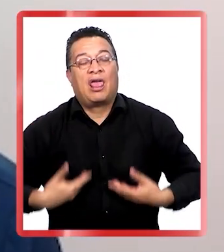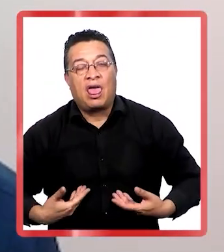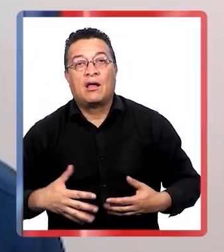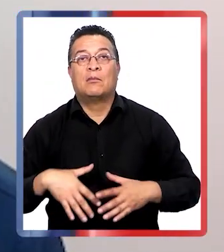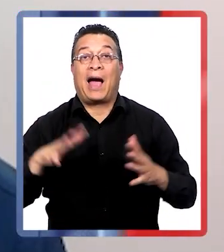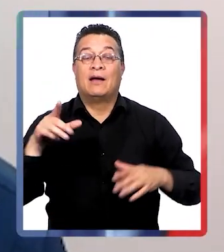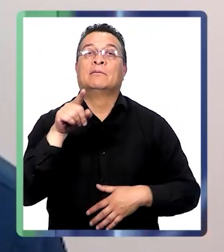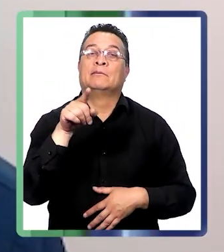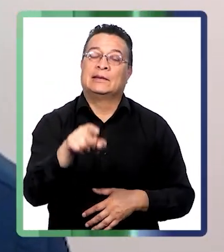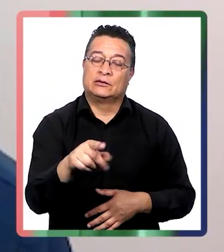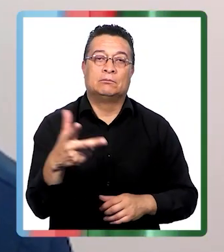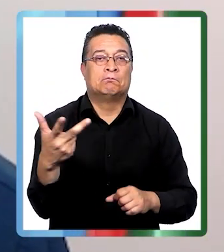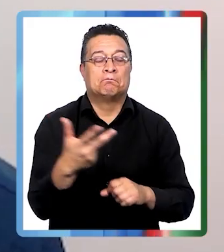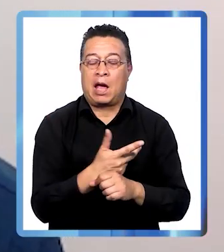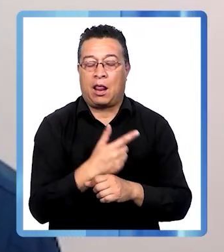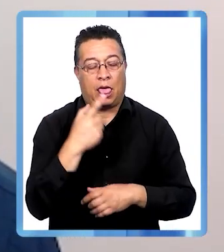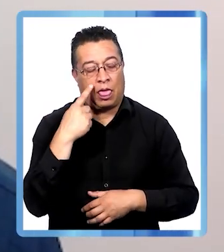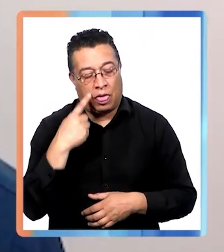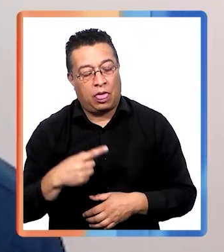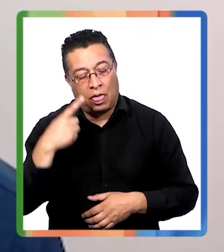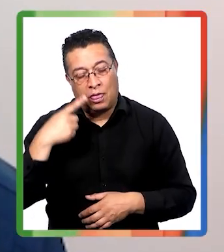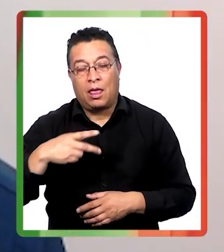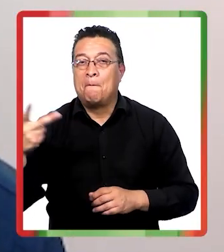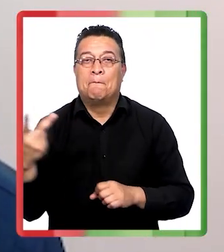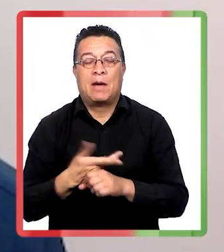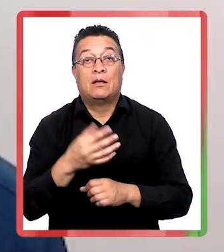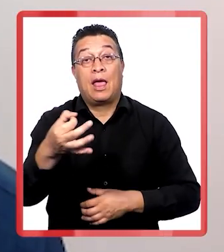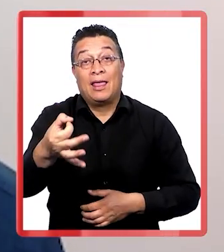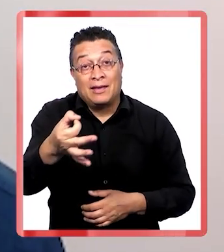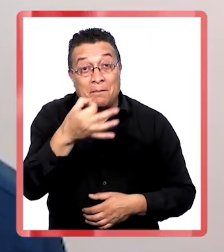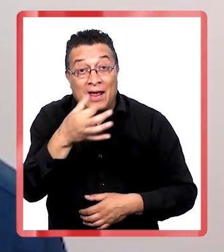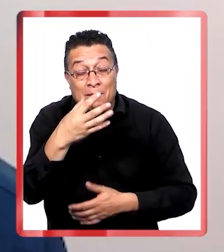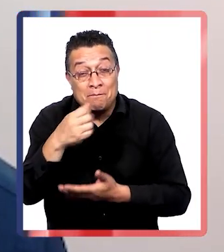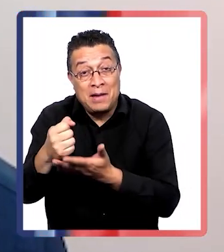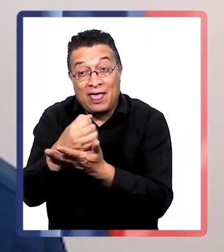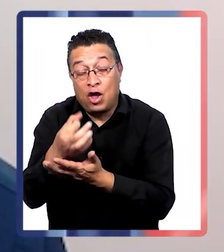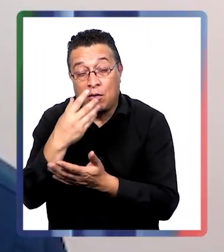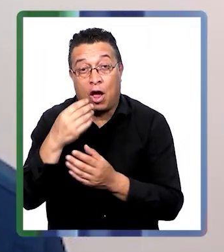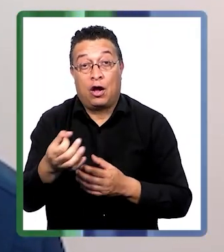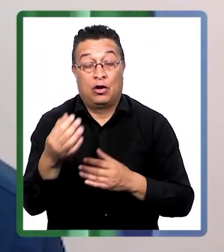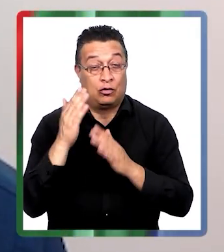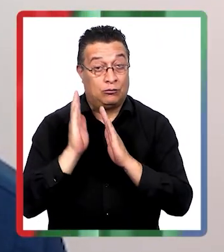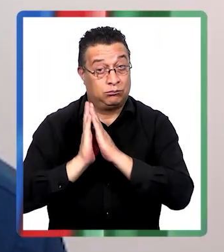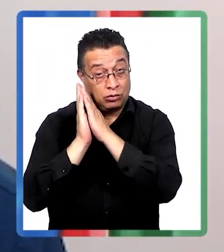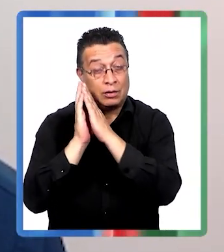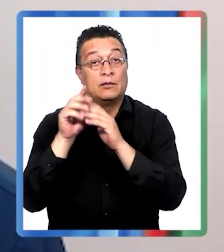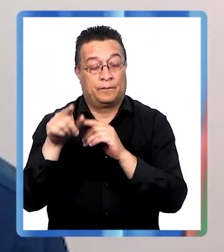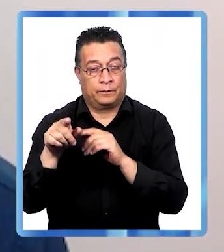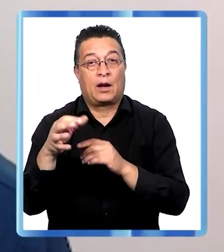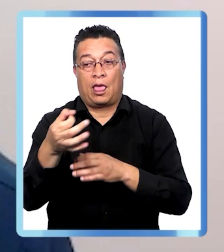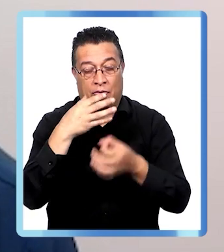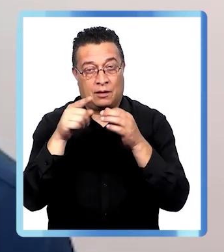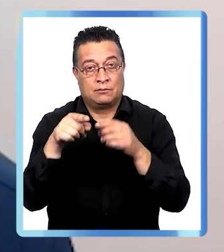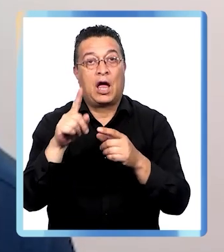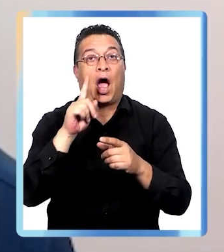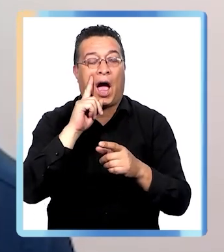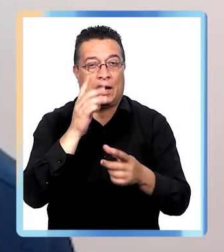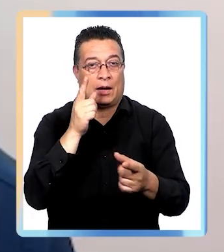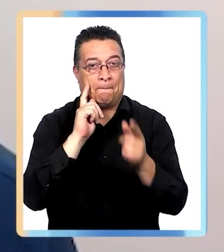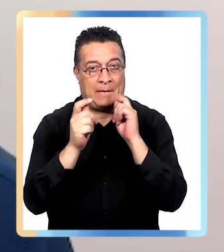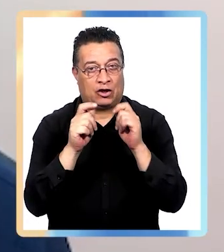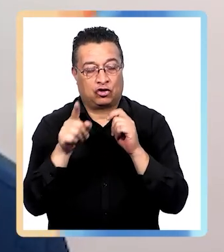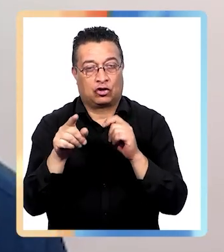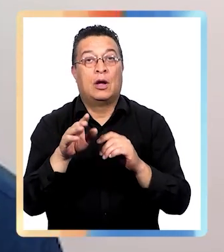está cansado. Y con respecto a los medicamentos para el dormir, efectivamente los medicamentos tienen